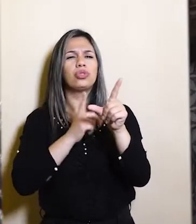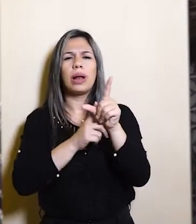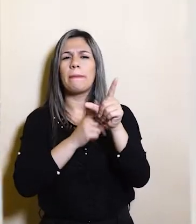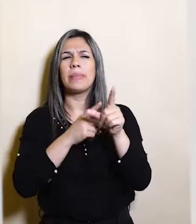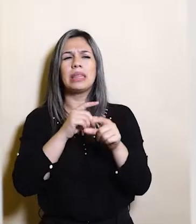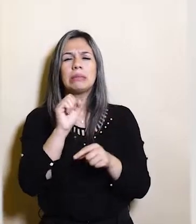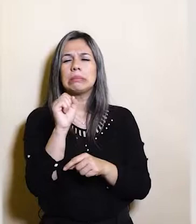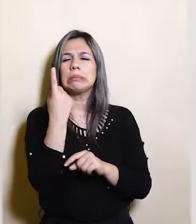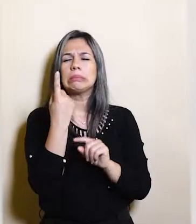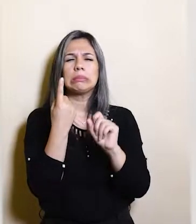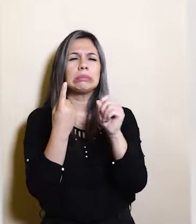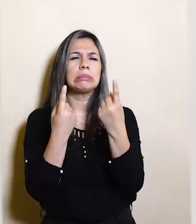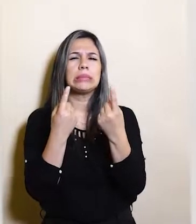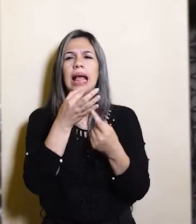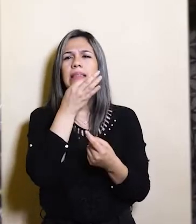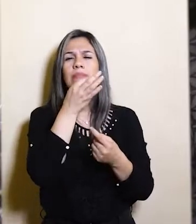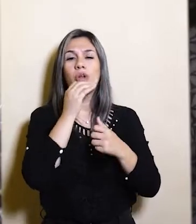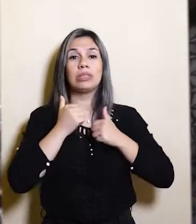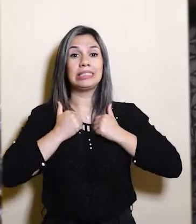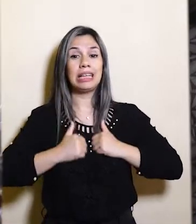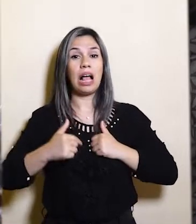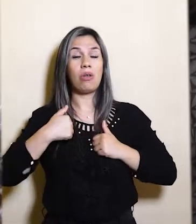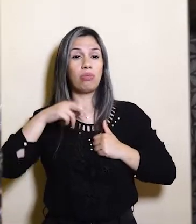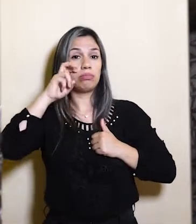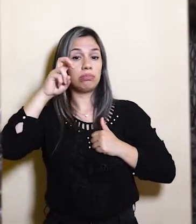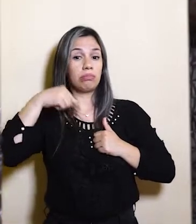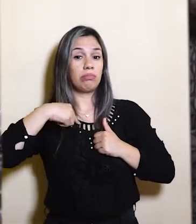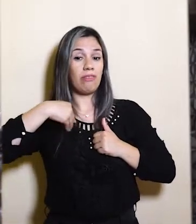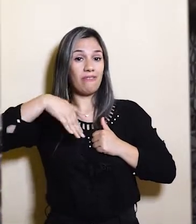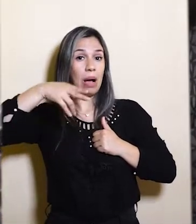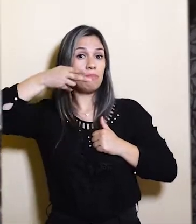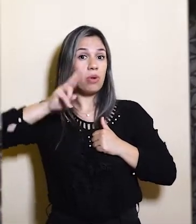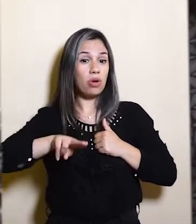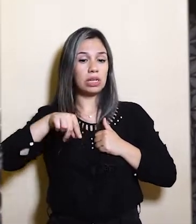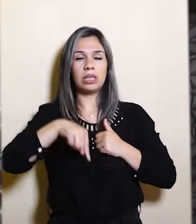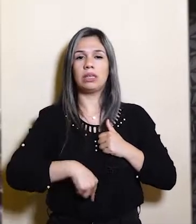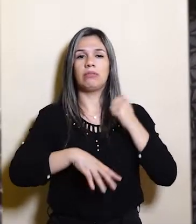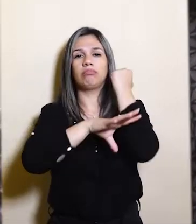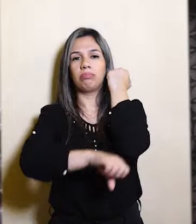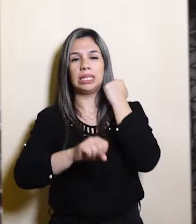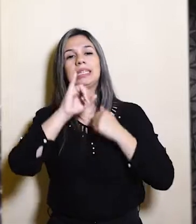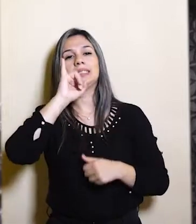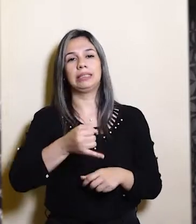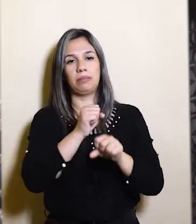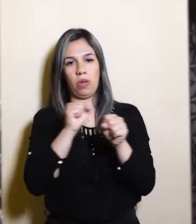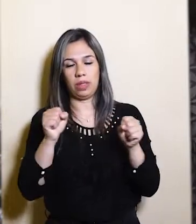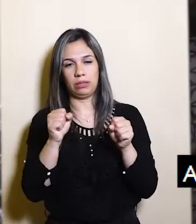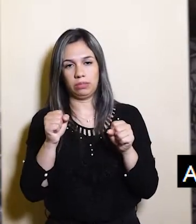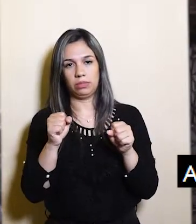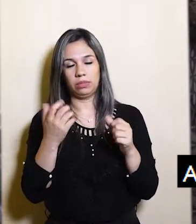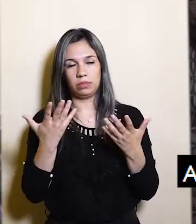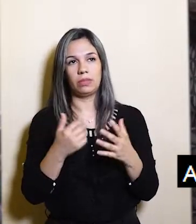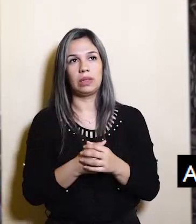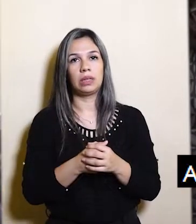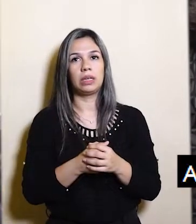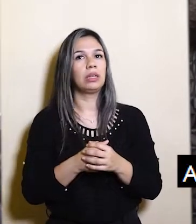muy excepcionales que tengan que ver con la salud y la vida de la persona embarazada. Entonces,